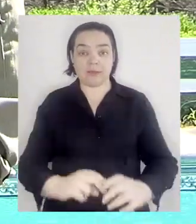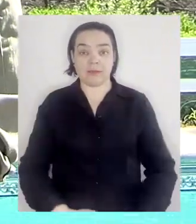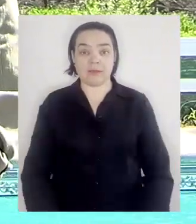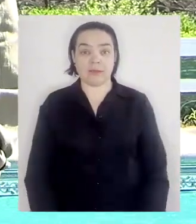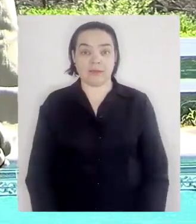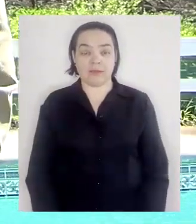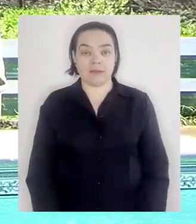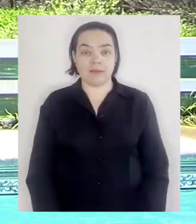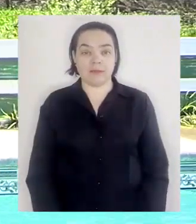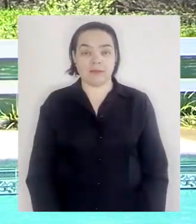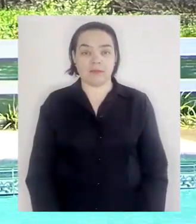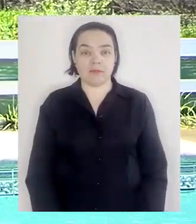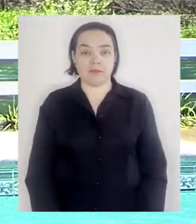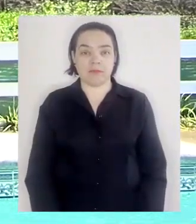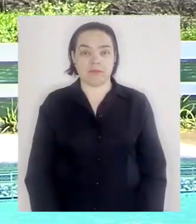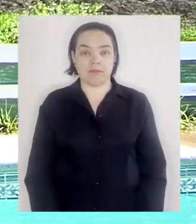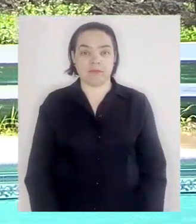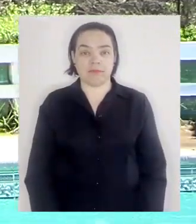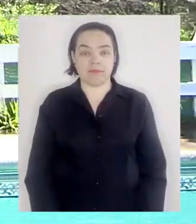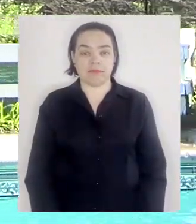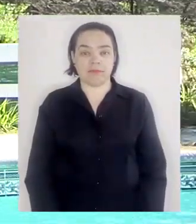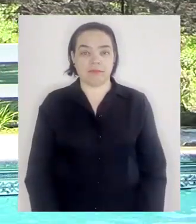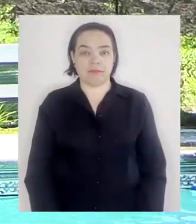una crema